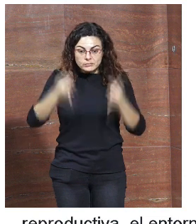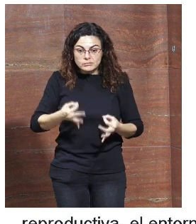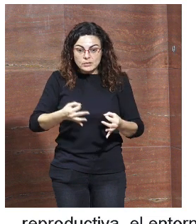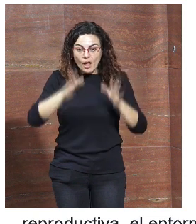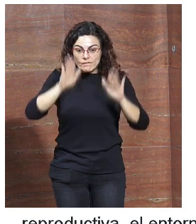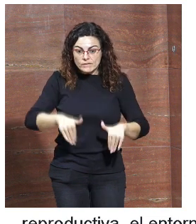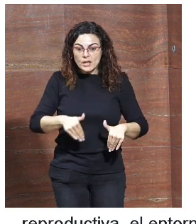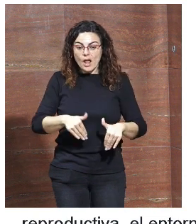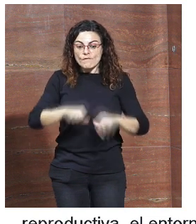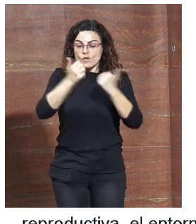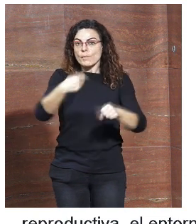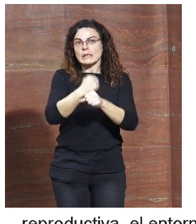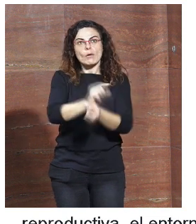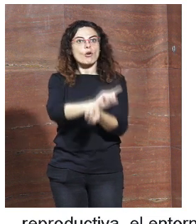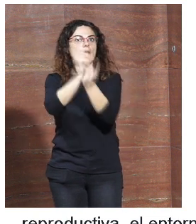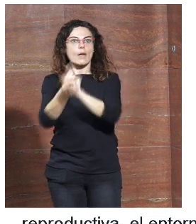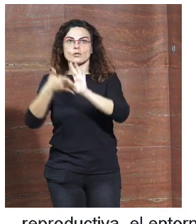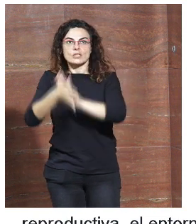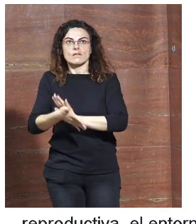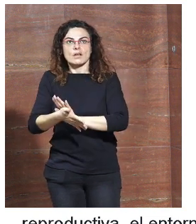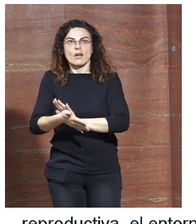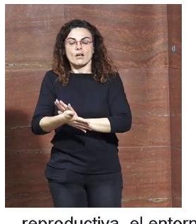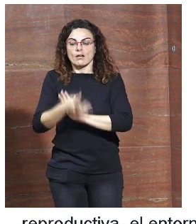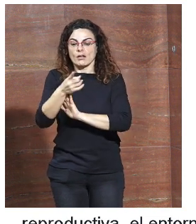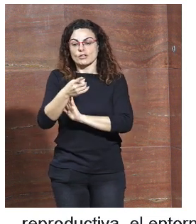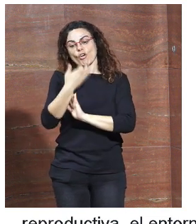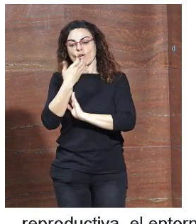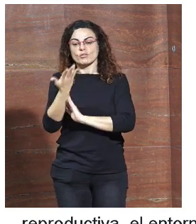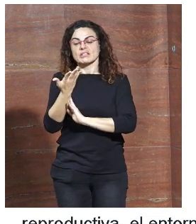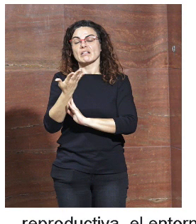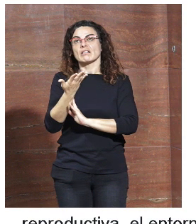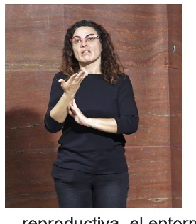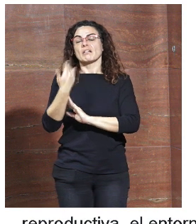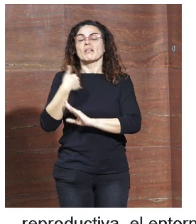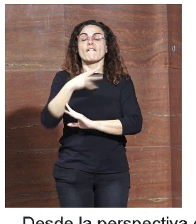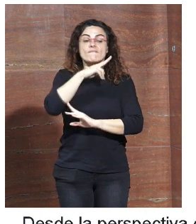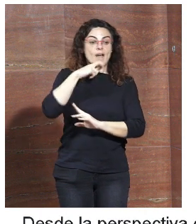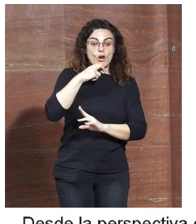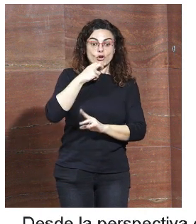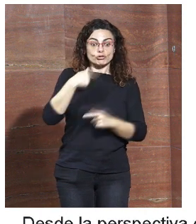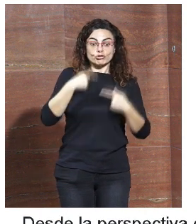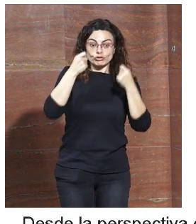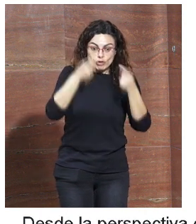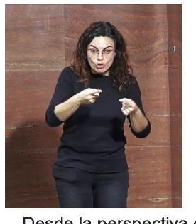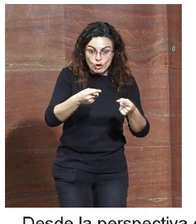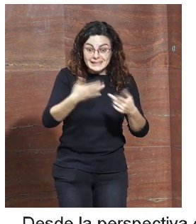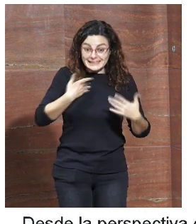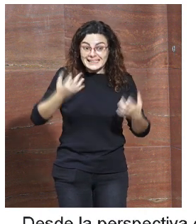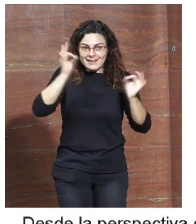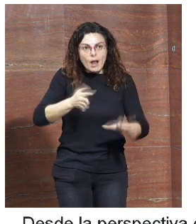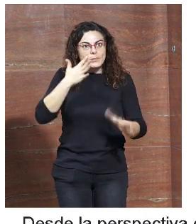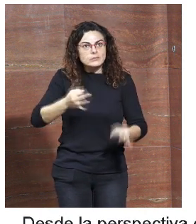cambiaremos la manera de trabajar, es decir, oye, esto no es un brindis al sol, ¿eh? Realmente vamos a darle el mismo valor, porque si se lo damos, empecemos.